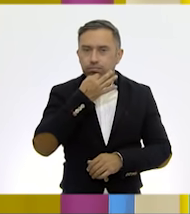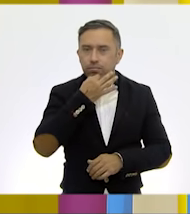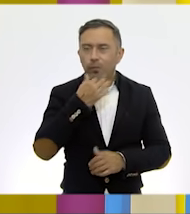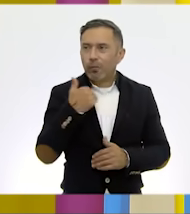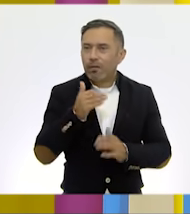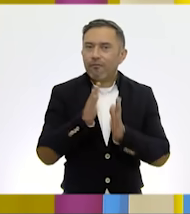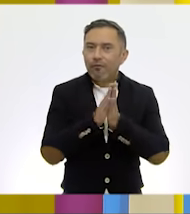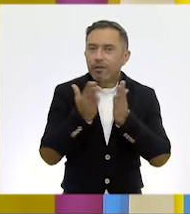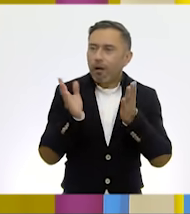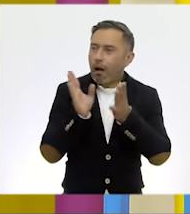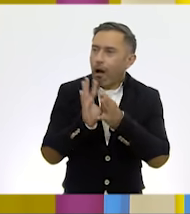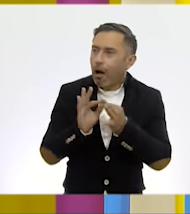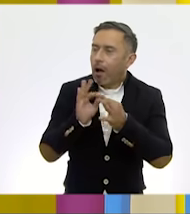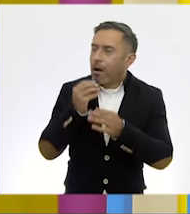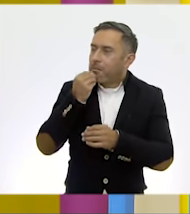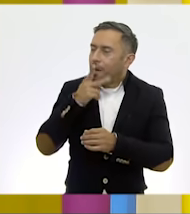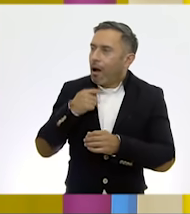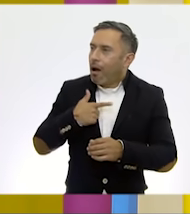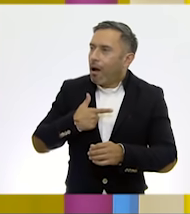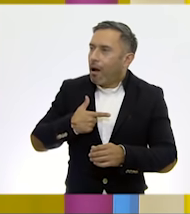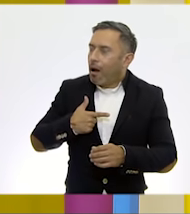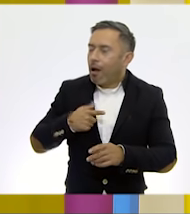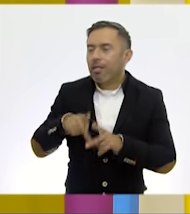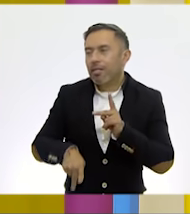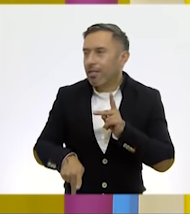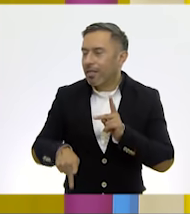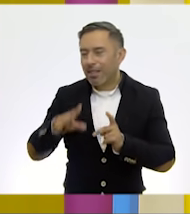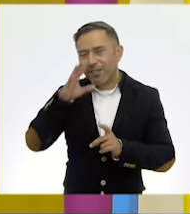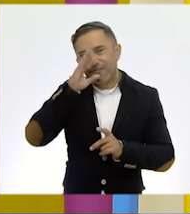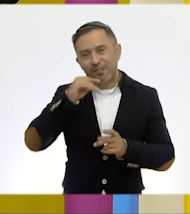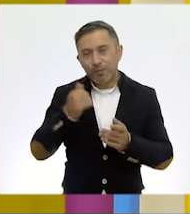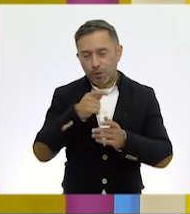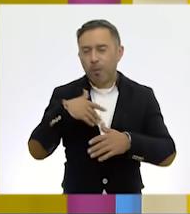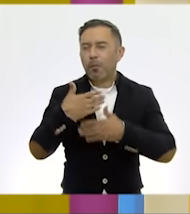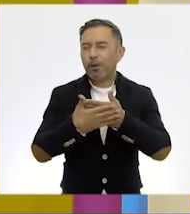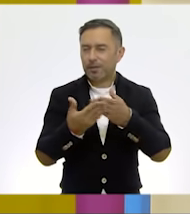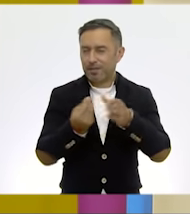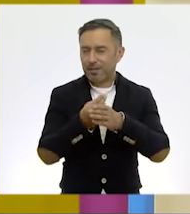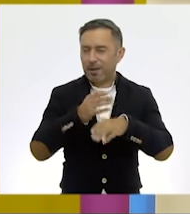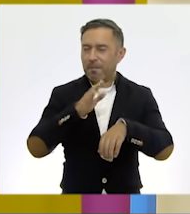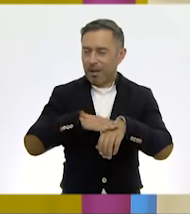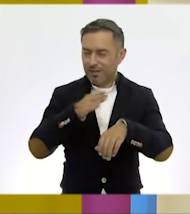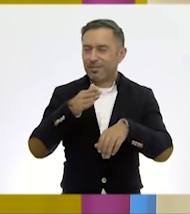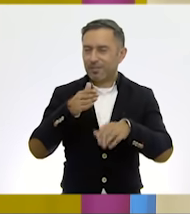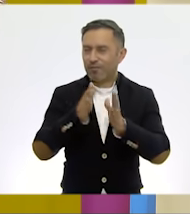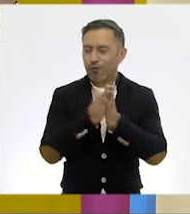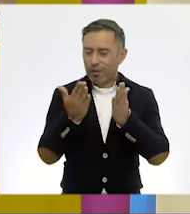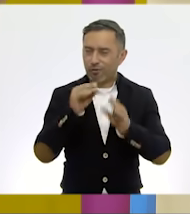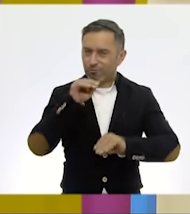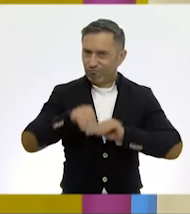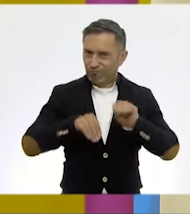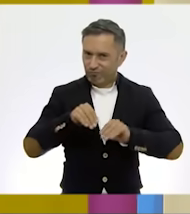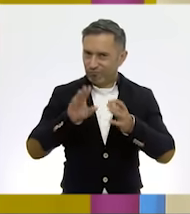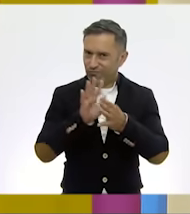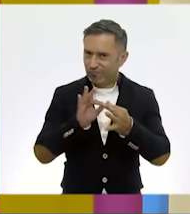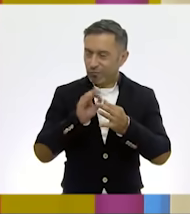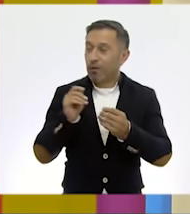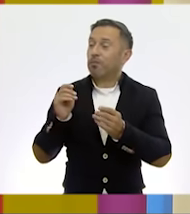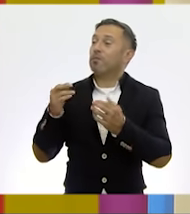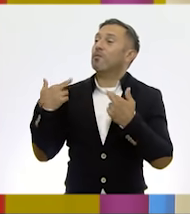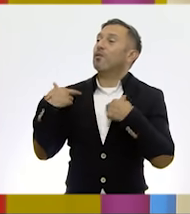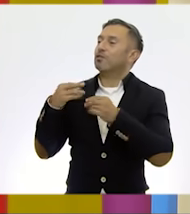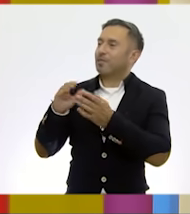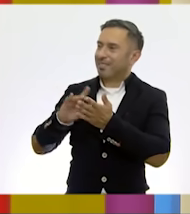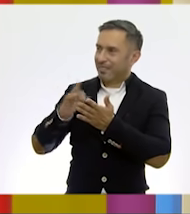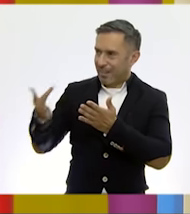folletos, pero bueno, vamos a tener más sesiones para poder hacer nuestro folleto. Gracias, maestro Ezequiel. Excelente clase la del día de hoy.